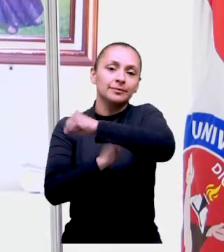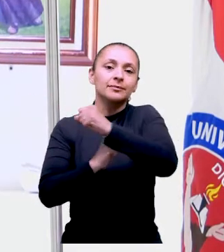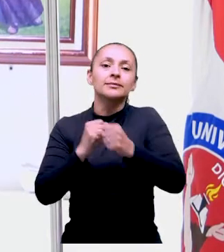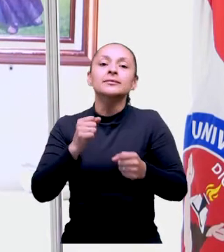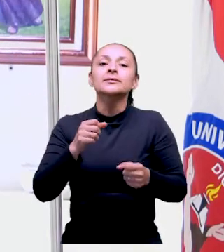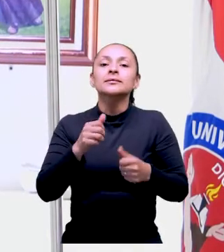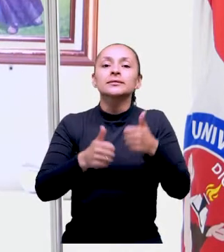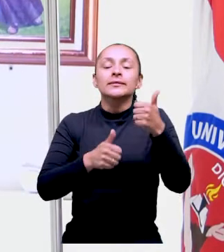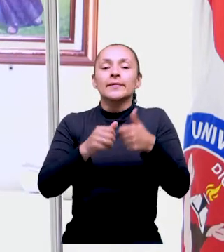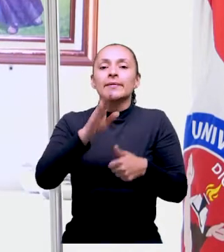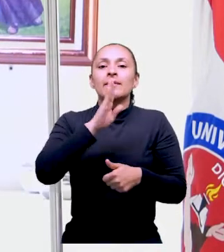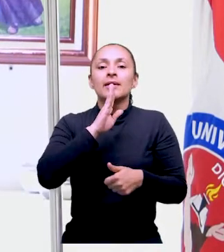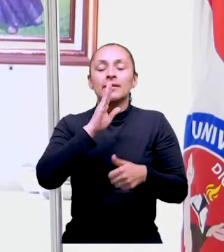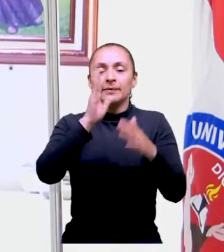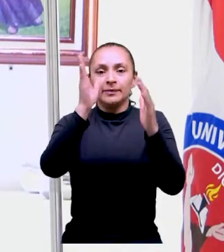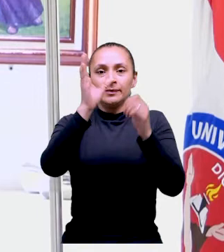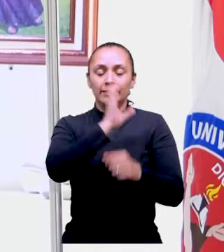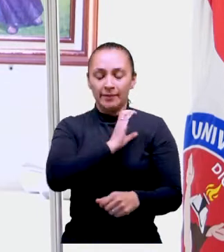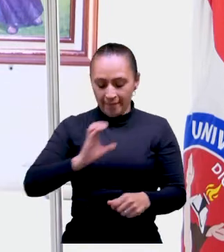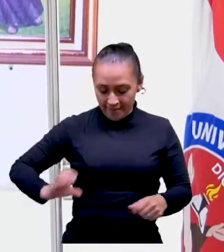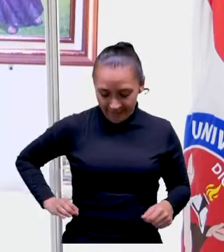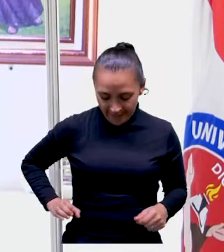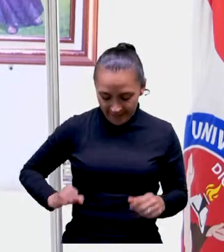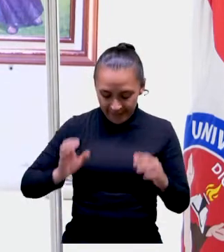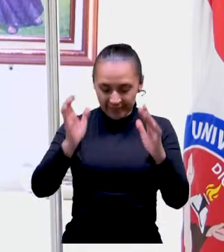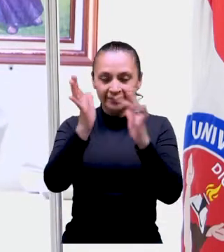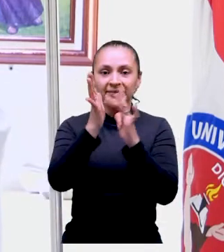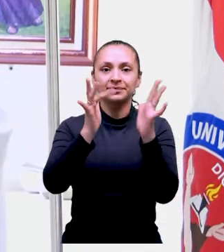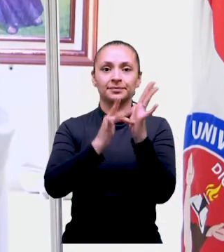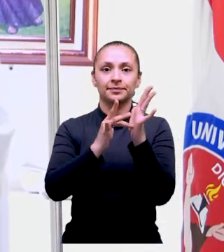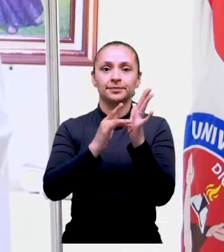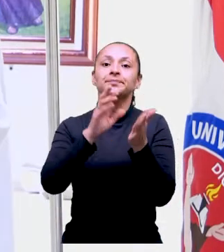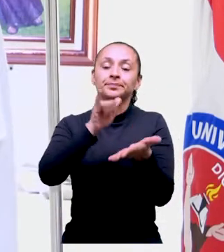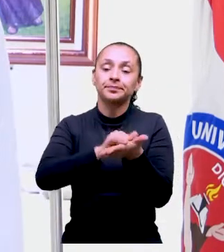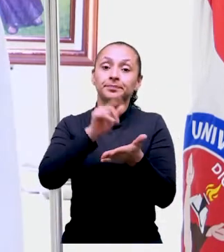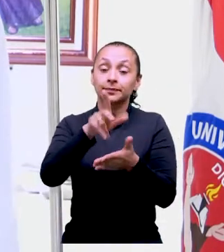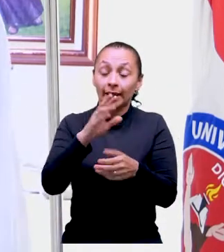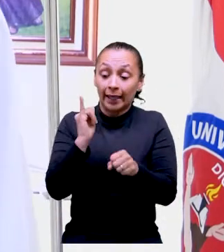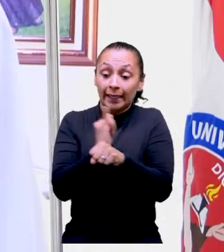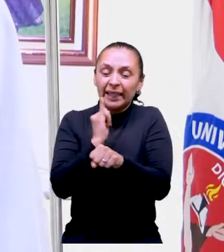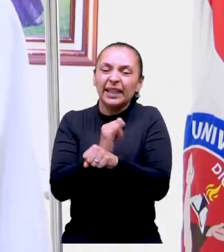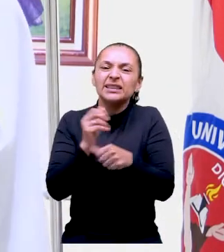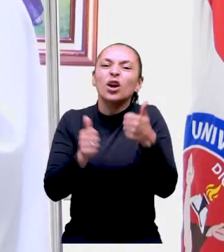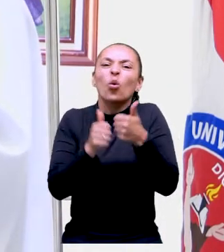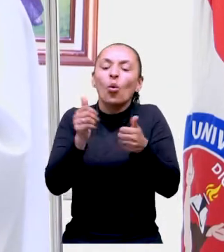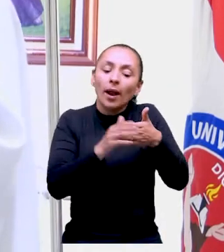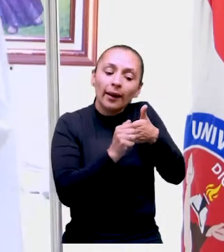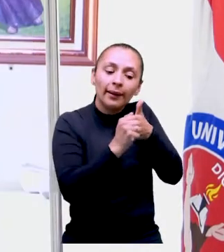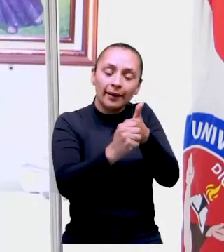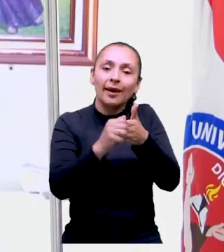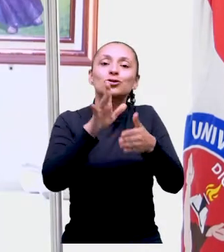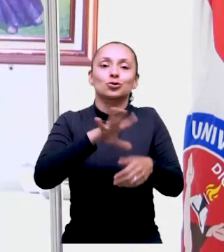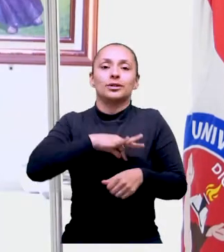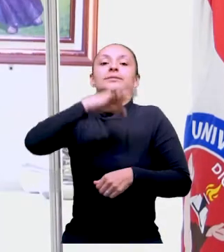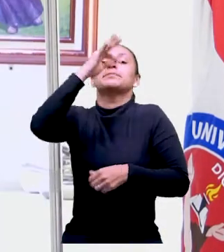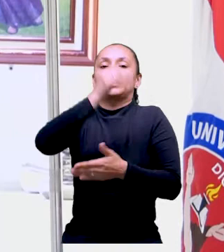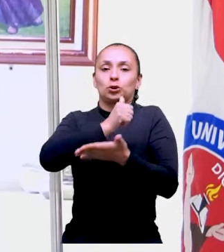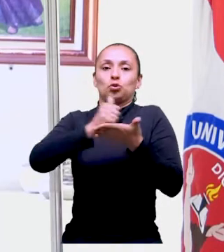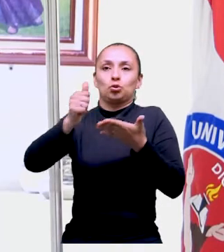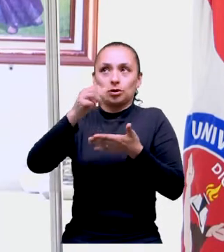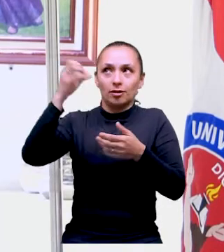fundamentada en la piedra angular que es cristo por eso es que nuestra iglesia está